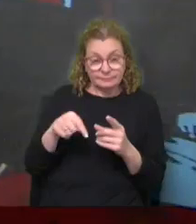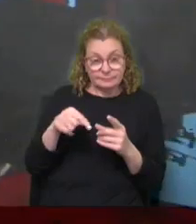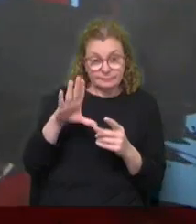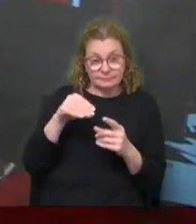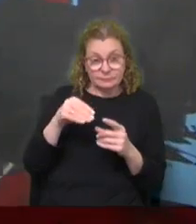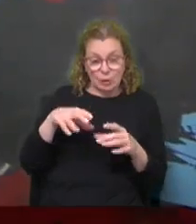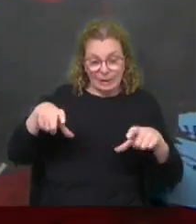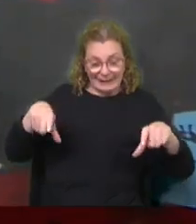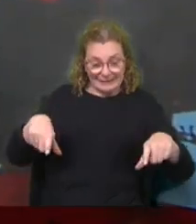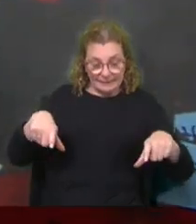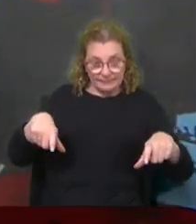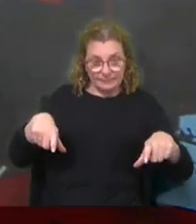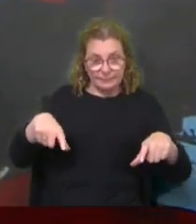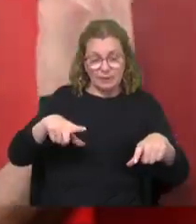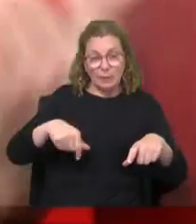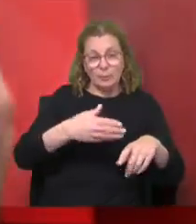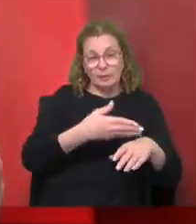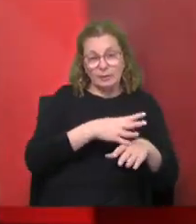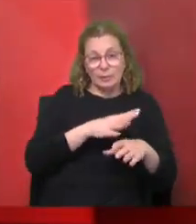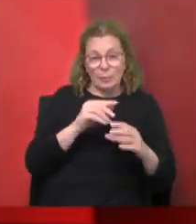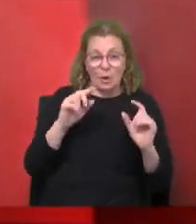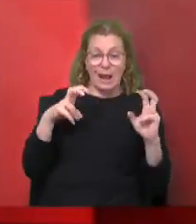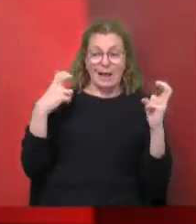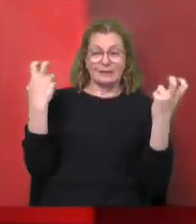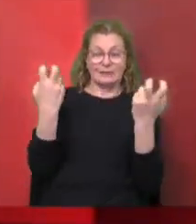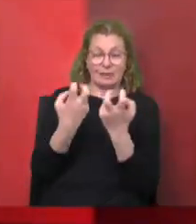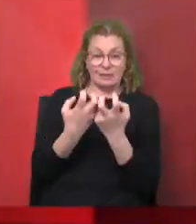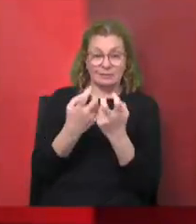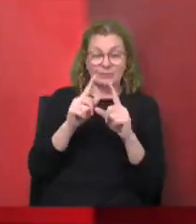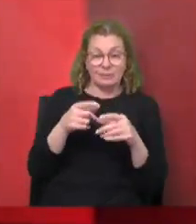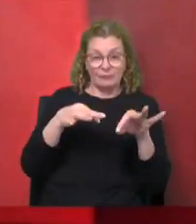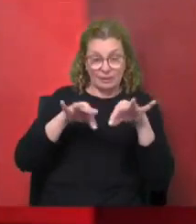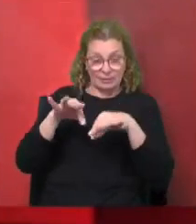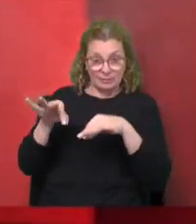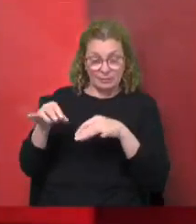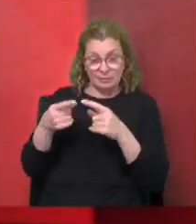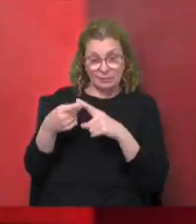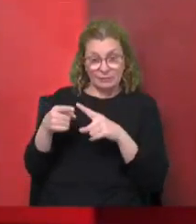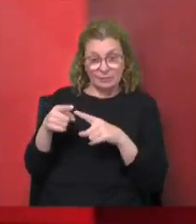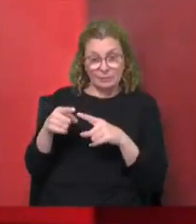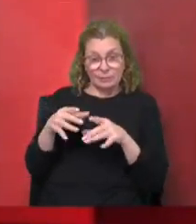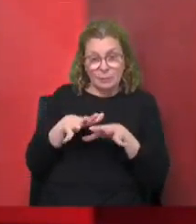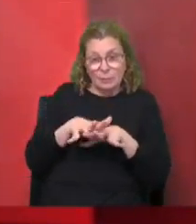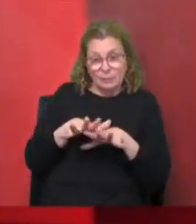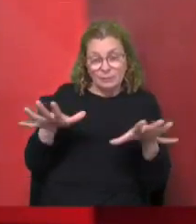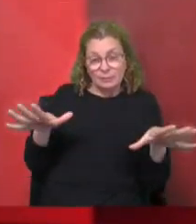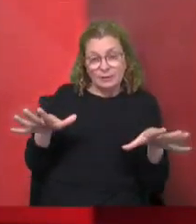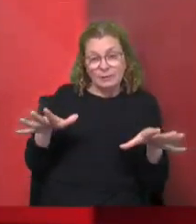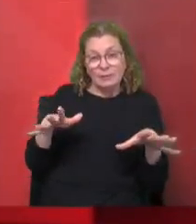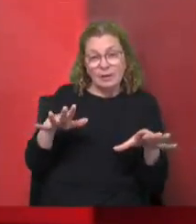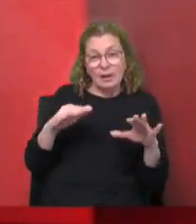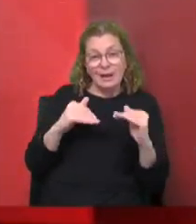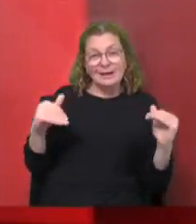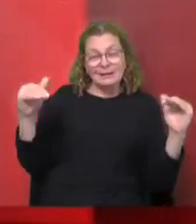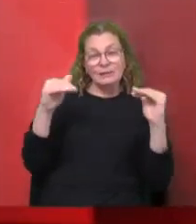está en la cancha. Pero después en los sectores de arriba también hay stands. O sea, eso se ha ido como extendiendo. O sea, la parte de arriba, ponele,